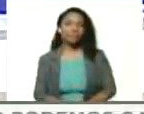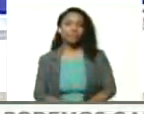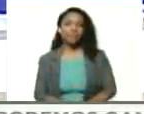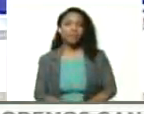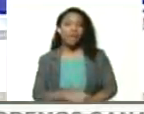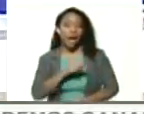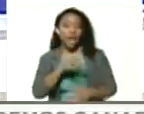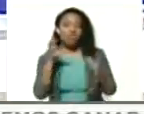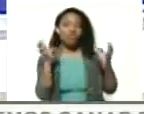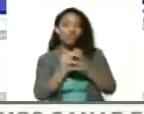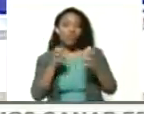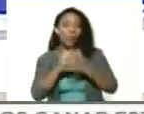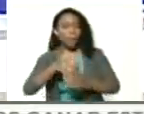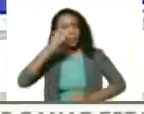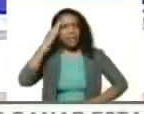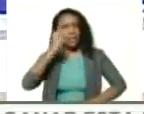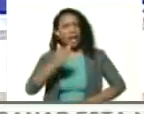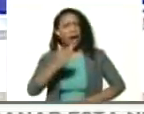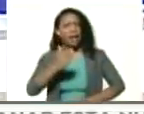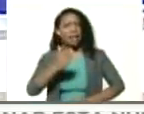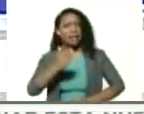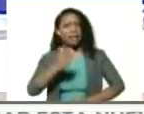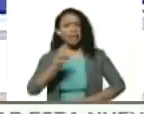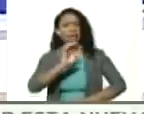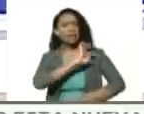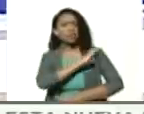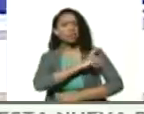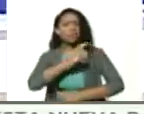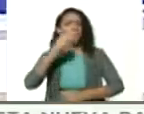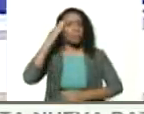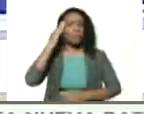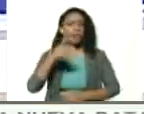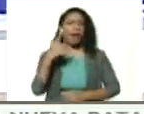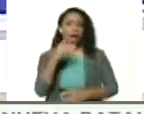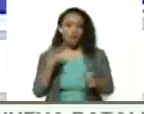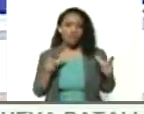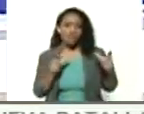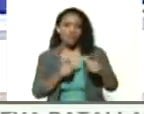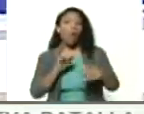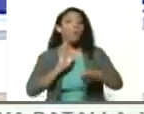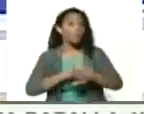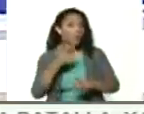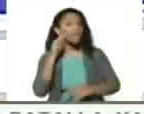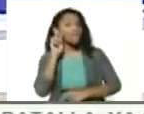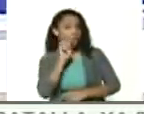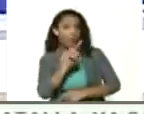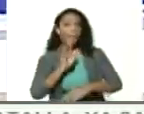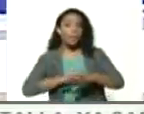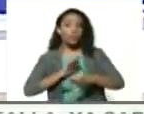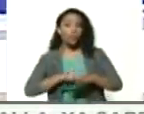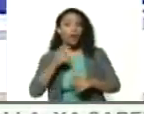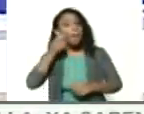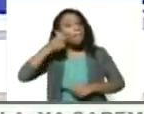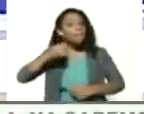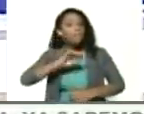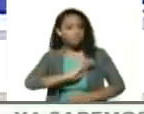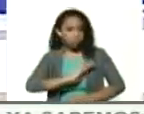Allí un grupo de soldados, de sargentos, se reunieron porque vieron que estaban usurpando el poder.